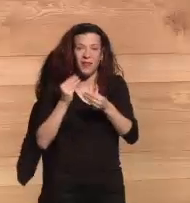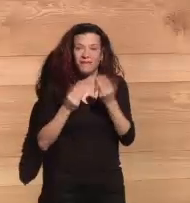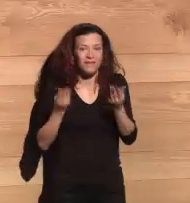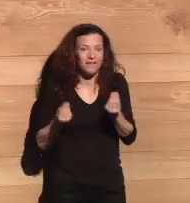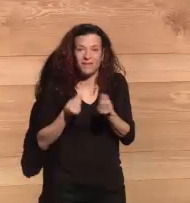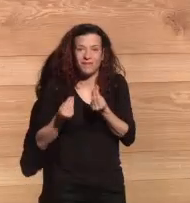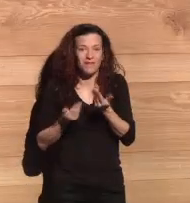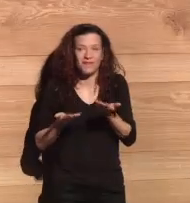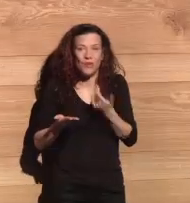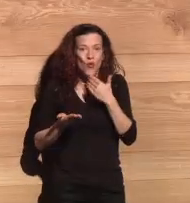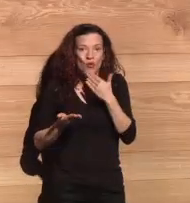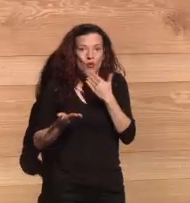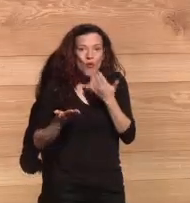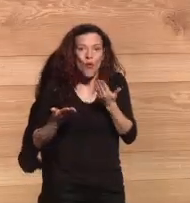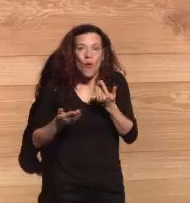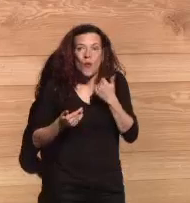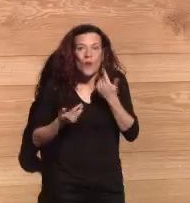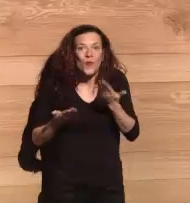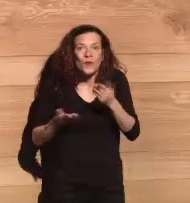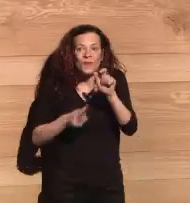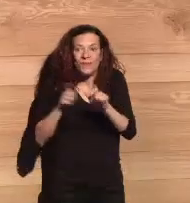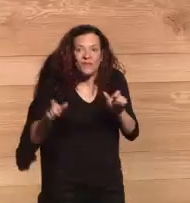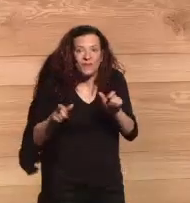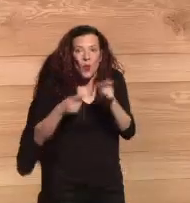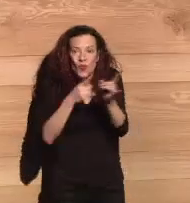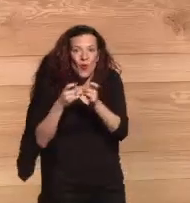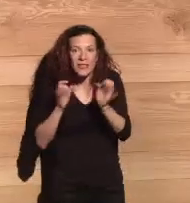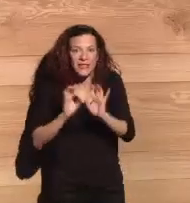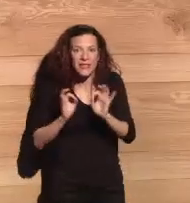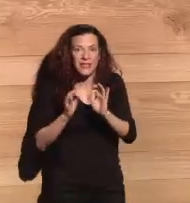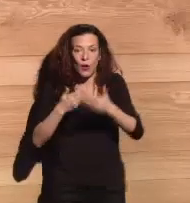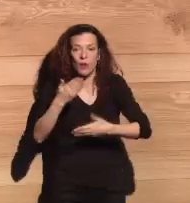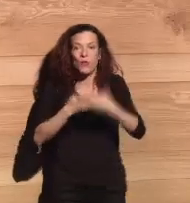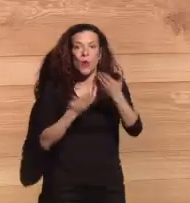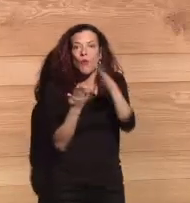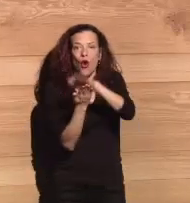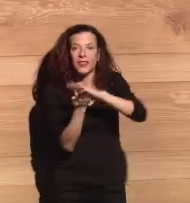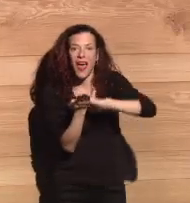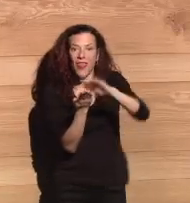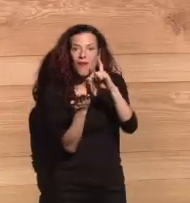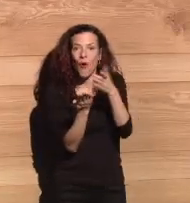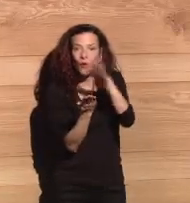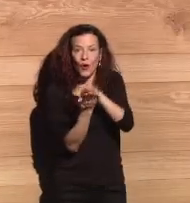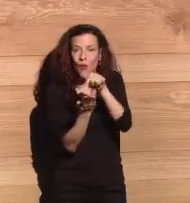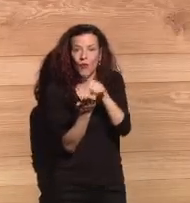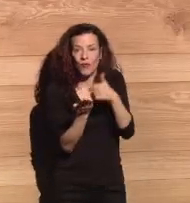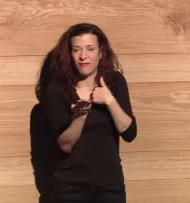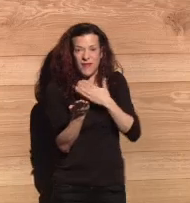en el radar, ¿no? De la portada, ¿no? De la portada, de lo que era importante, ¿no?